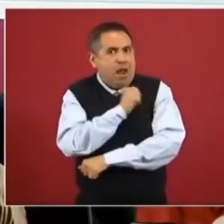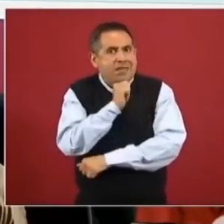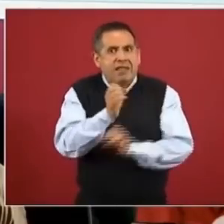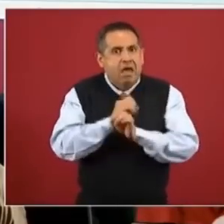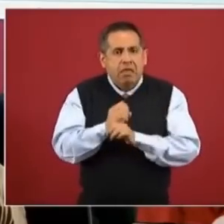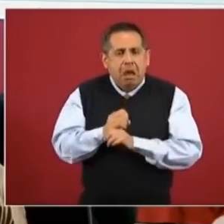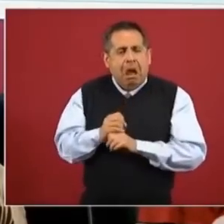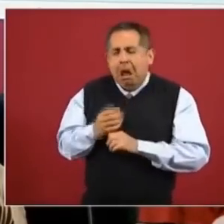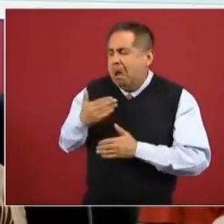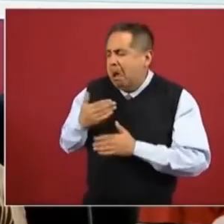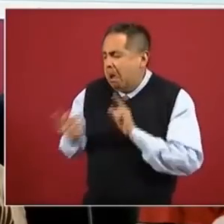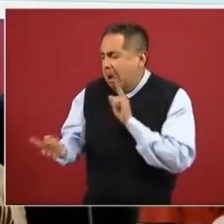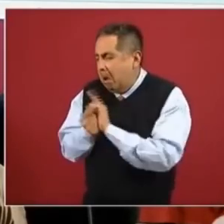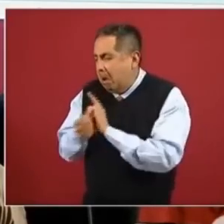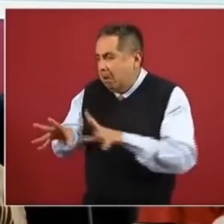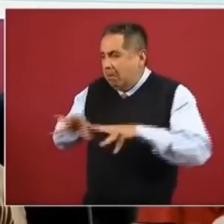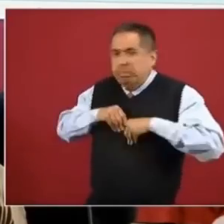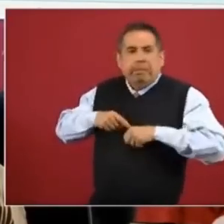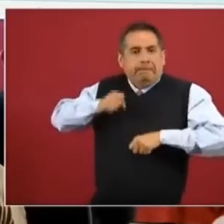vacunal.